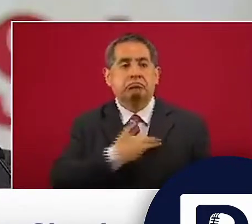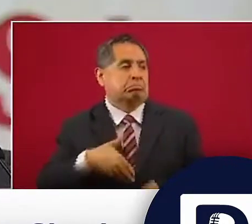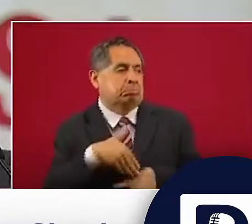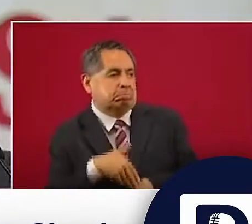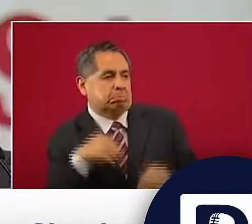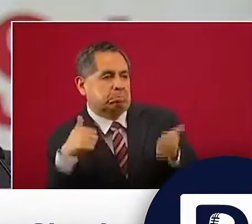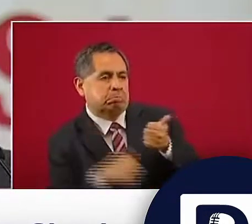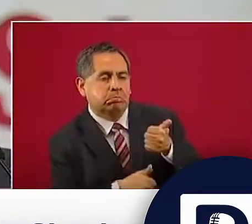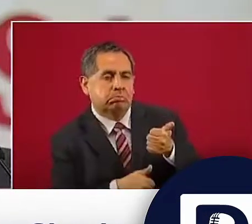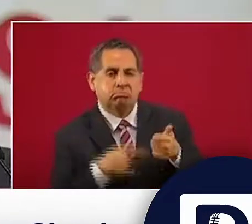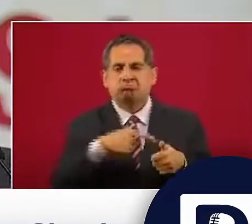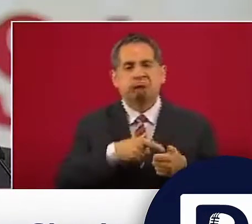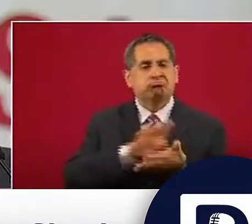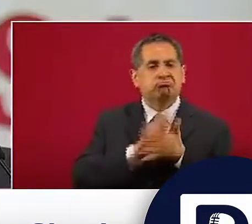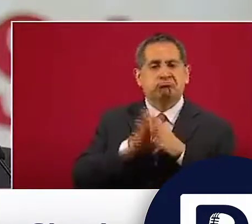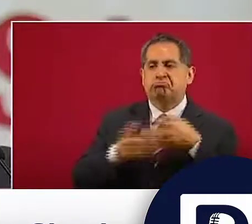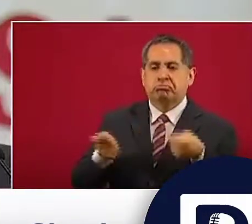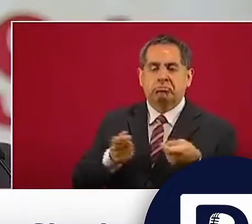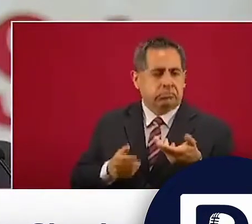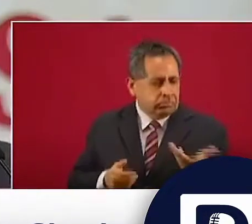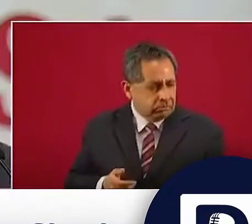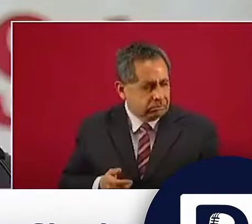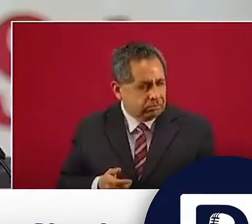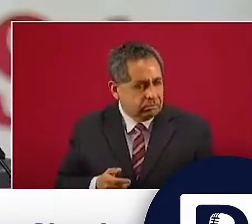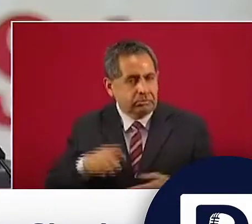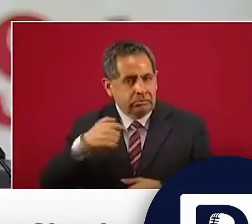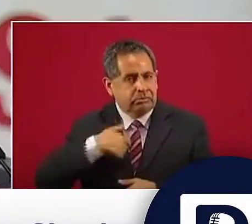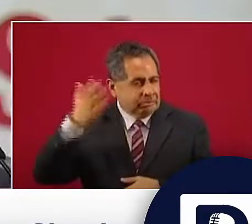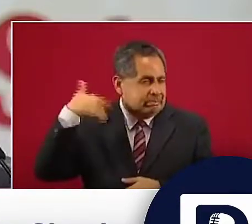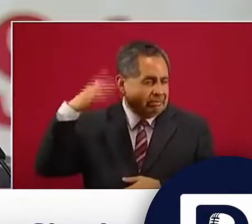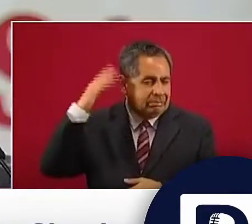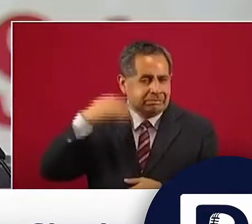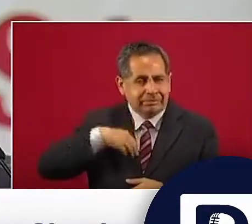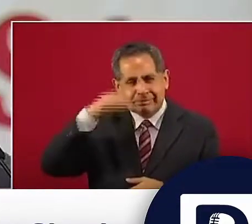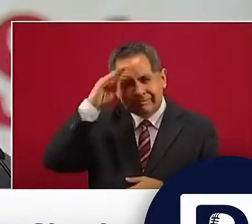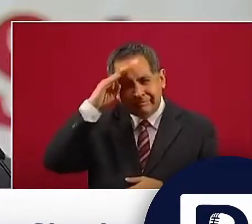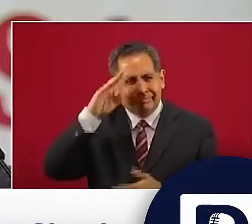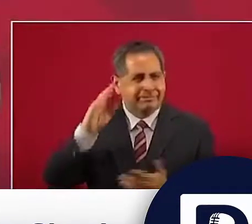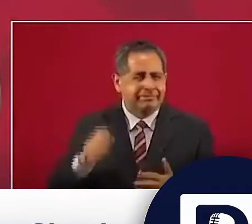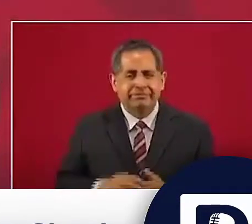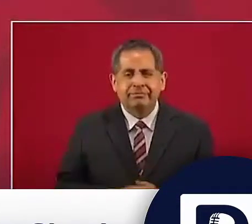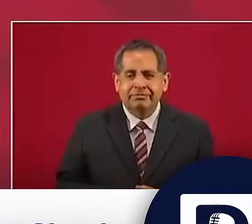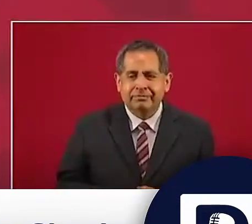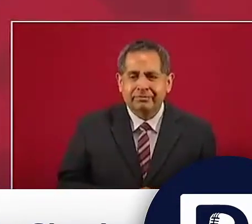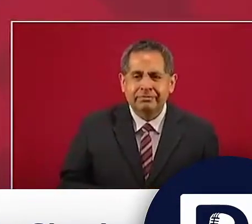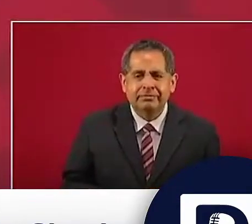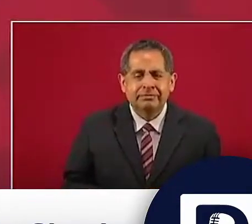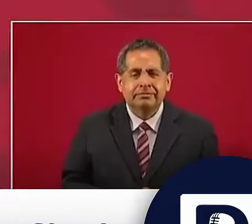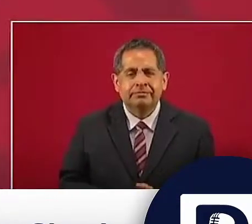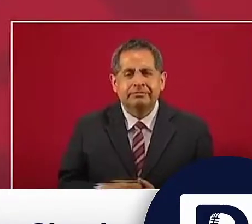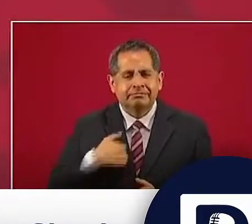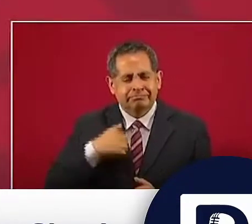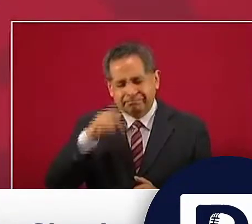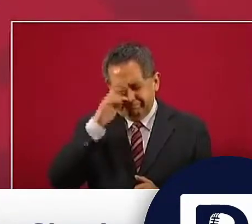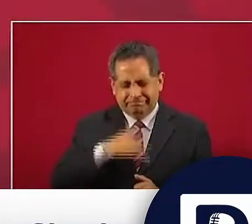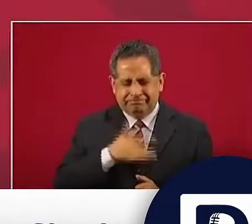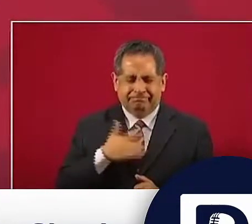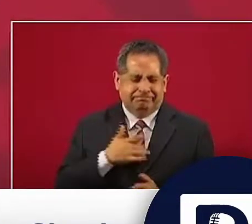en ese entonces pensaba de que no